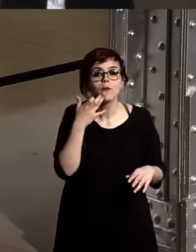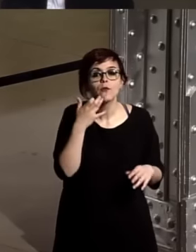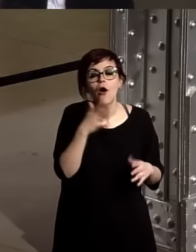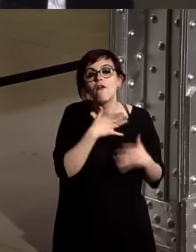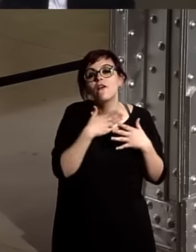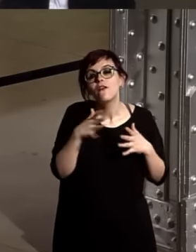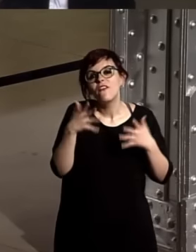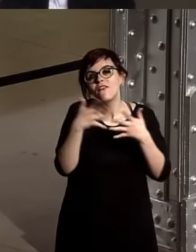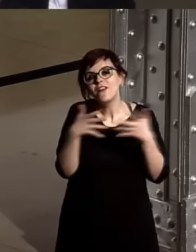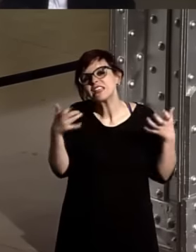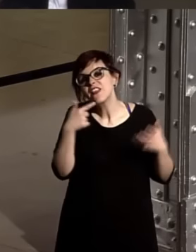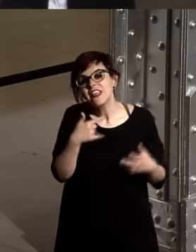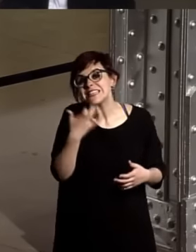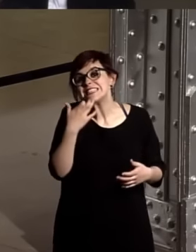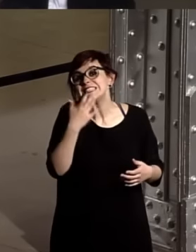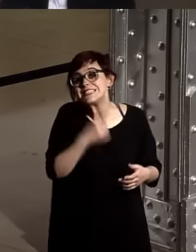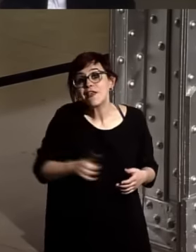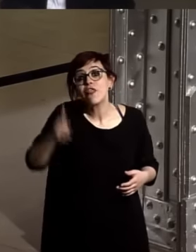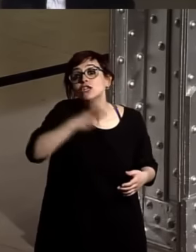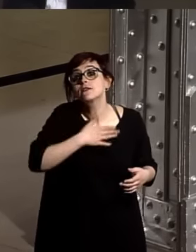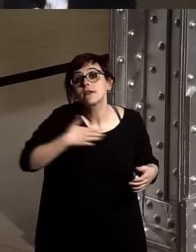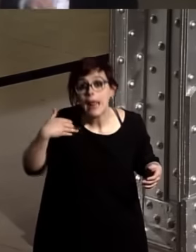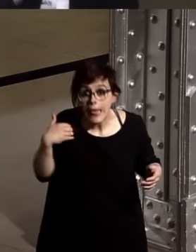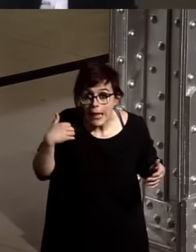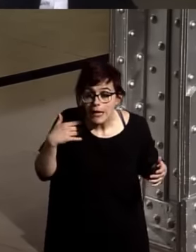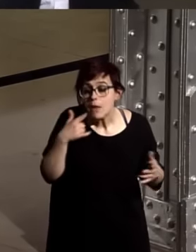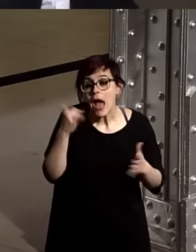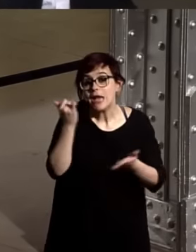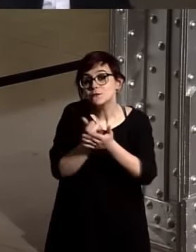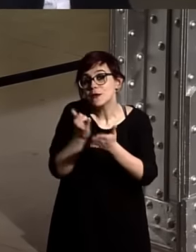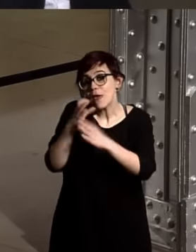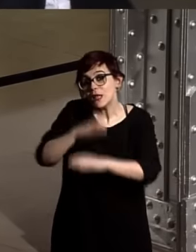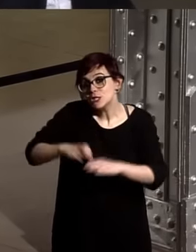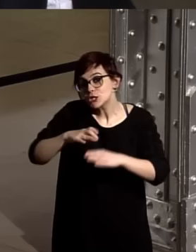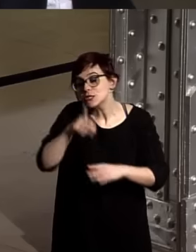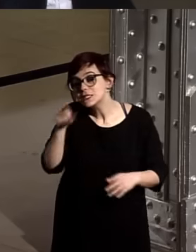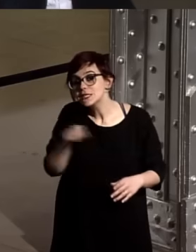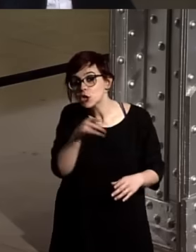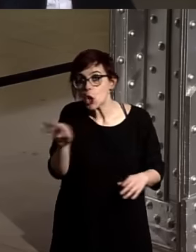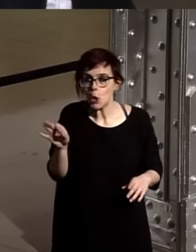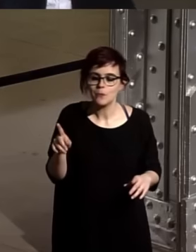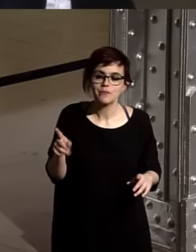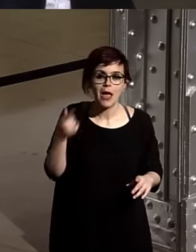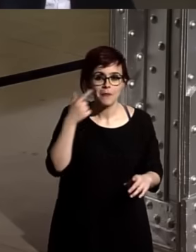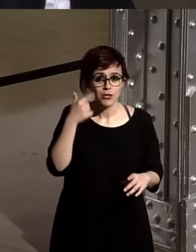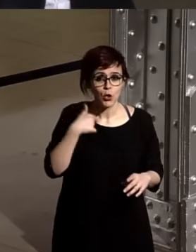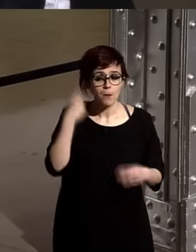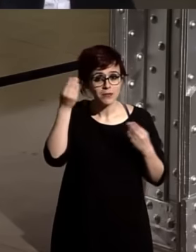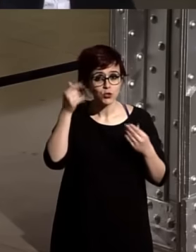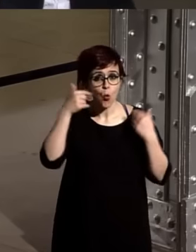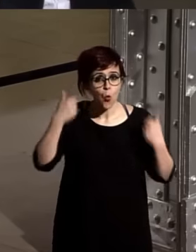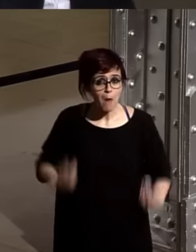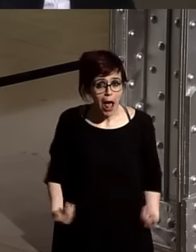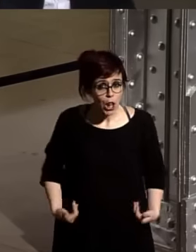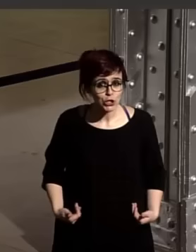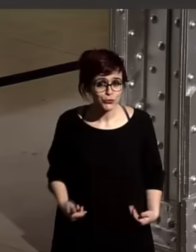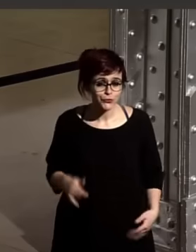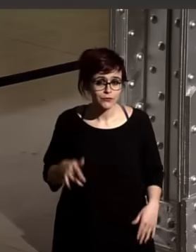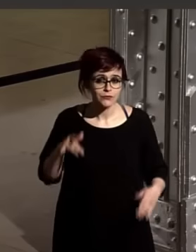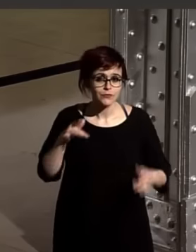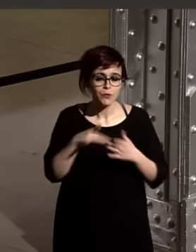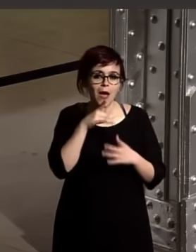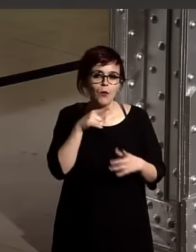Que este experimento me salga bien eh es compatible ciencia y religión bueno eh yo creo que los humanos somos tenemos un